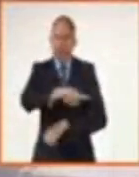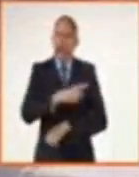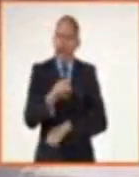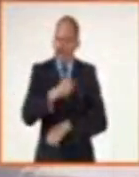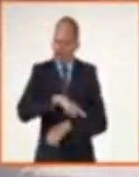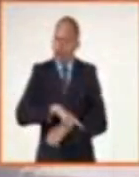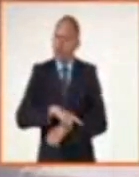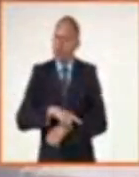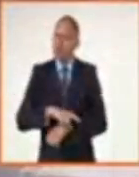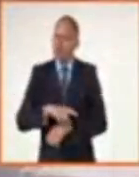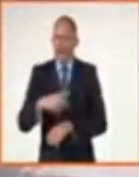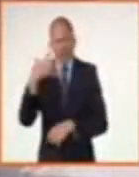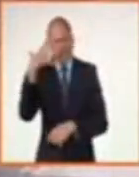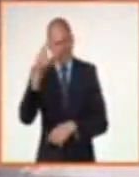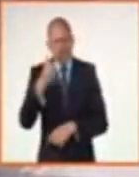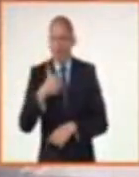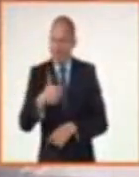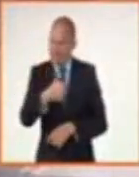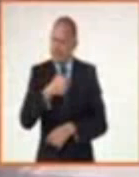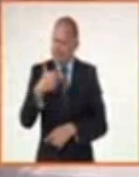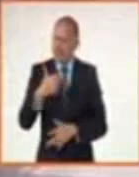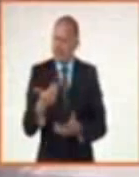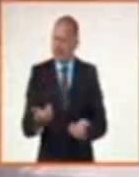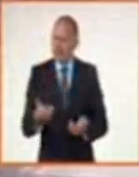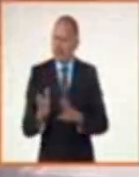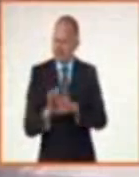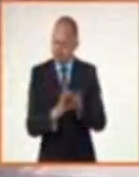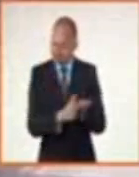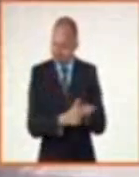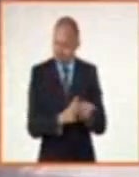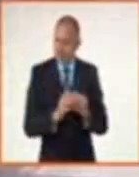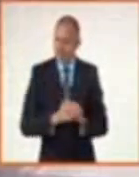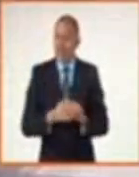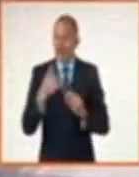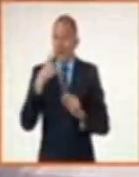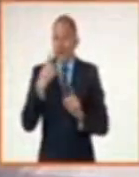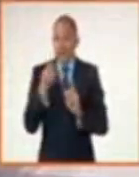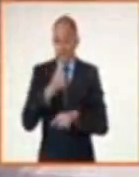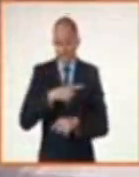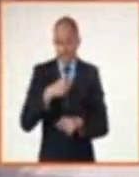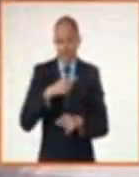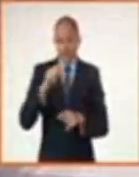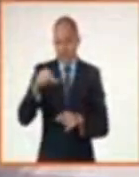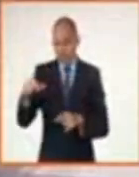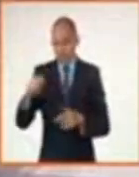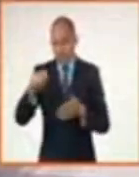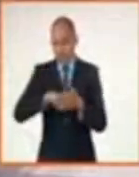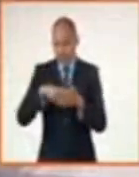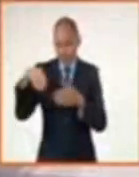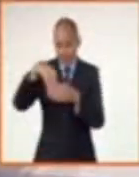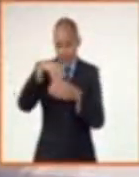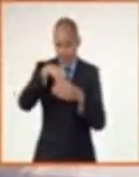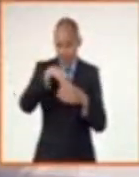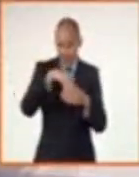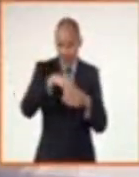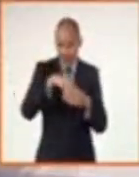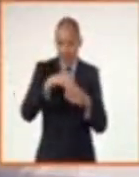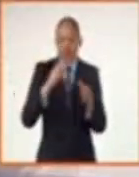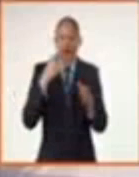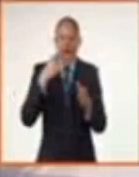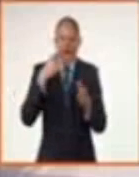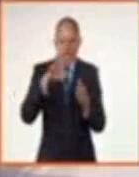Aquí hay dos cosas adicionales que yo agregaría. Primero, el 90% de los votos válidos. Eso, por favor, eso no tiene discusión cuando uno